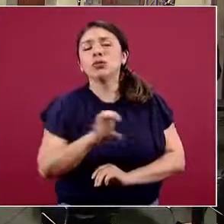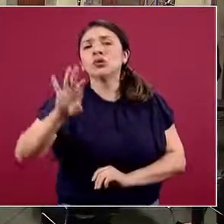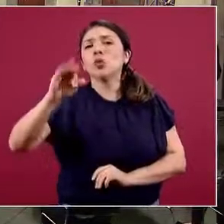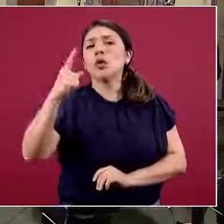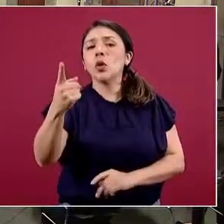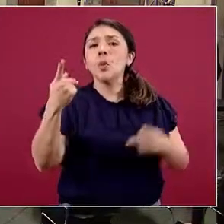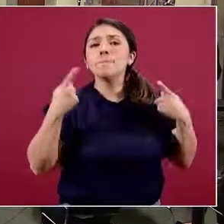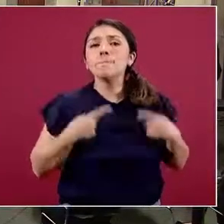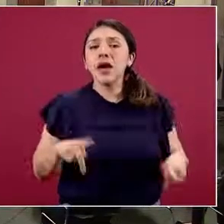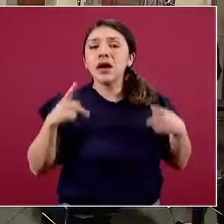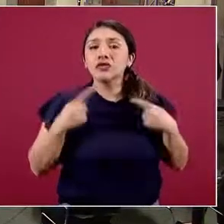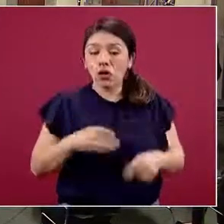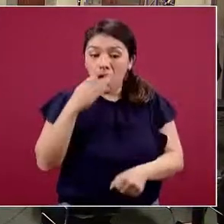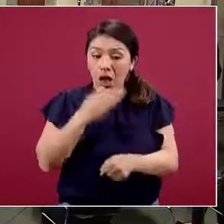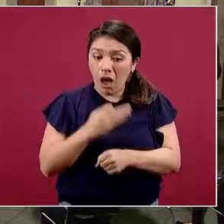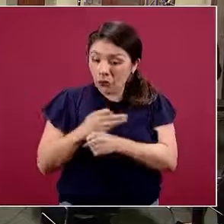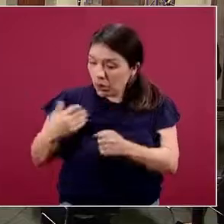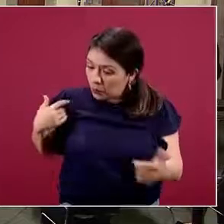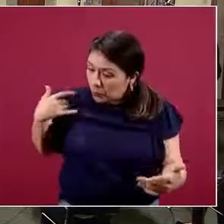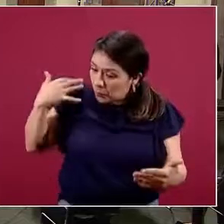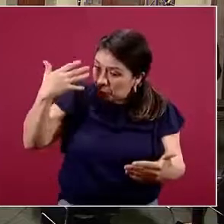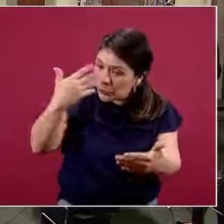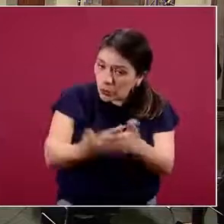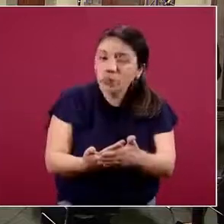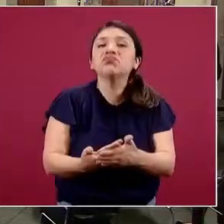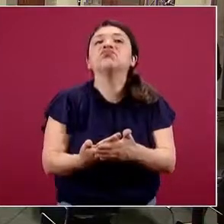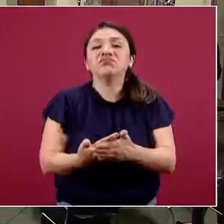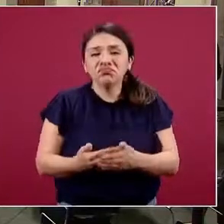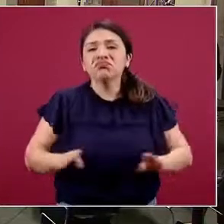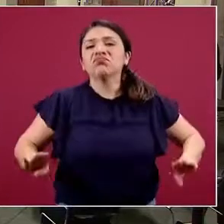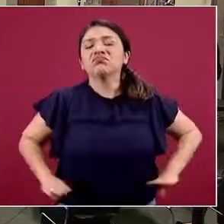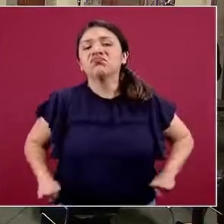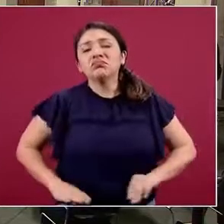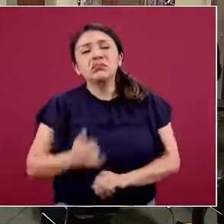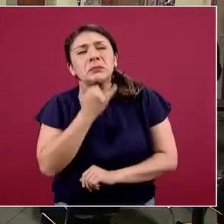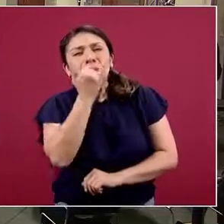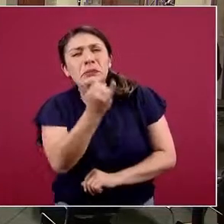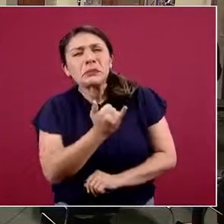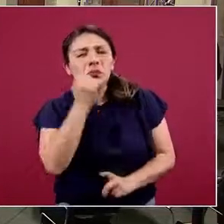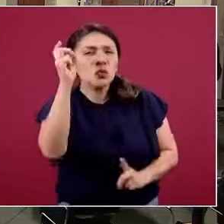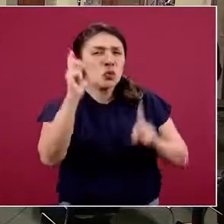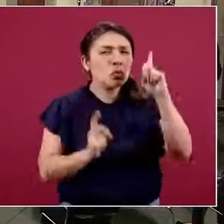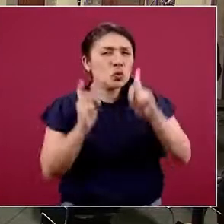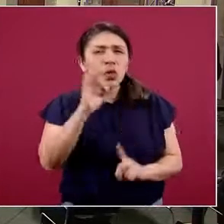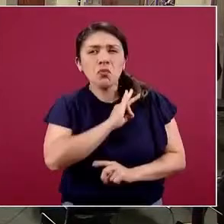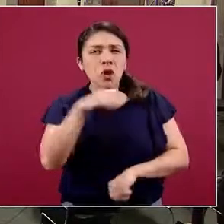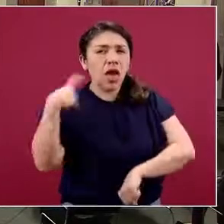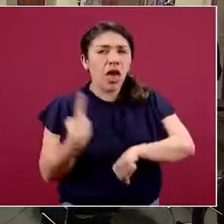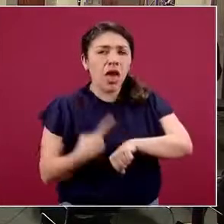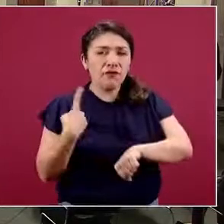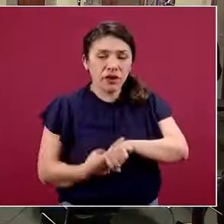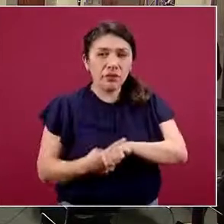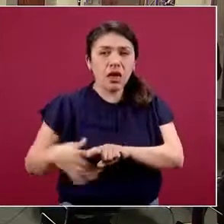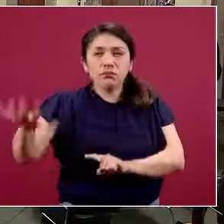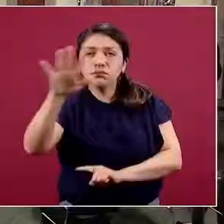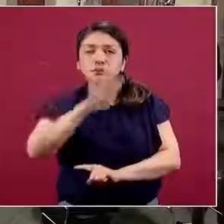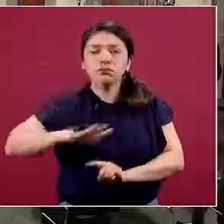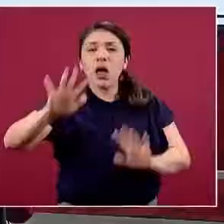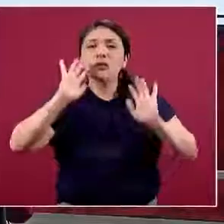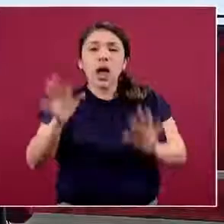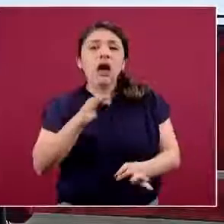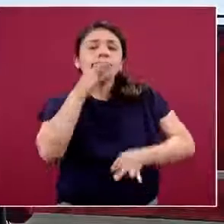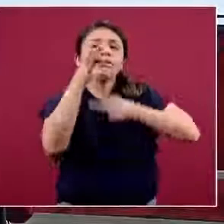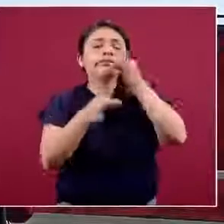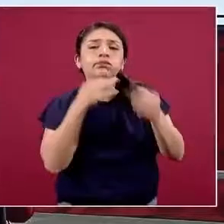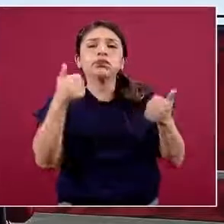2.088.941 personas que hasta el momento han sido clasificadas como casos sospechosos de la enfermedad y por lo tanto fueron notificadas